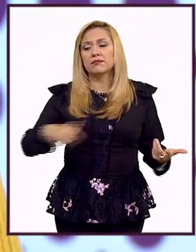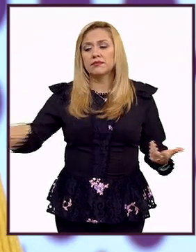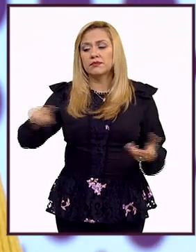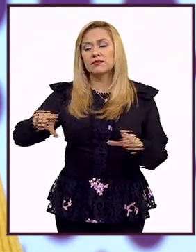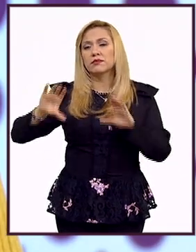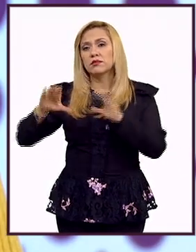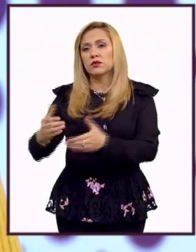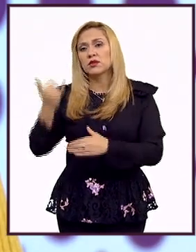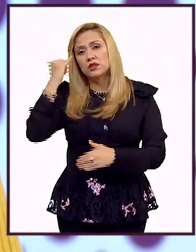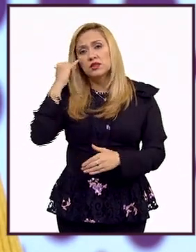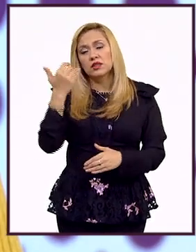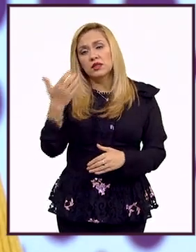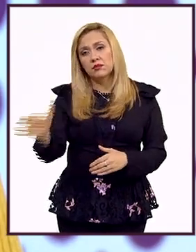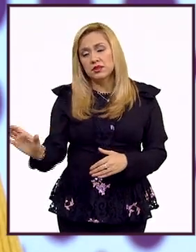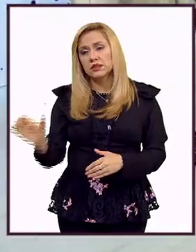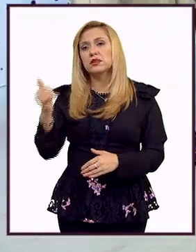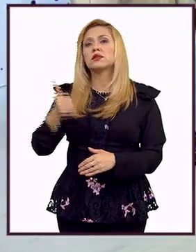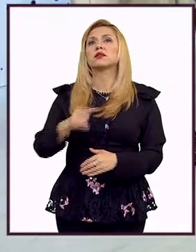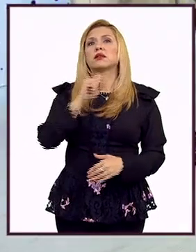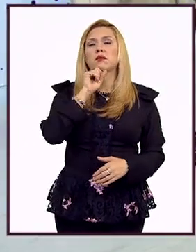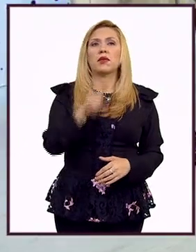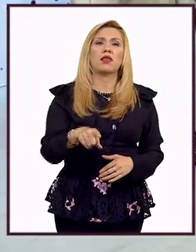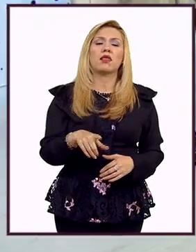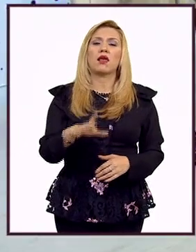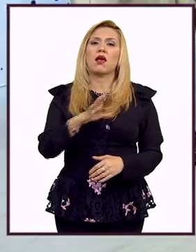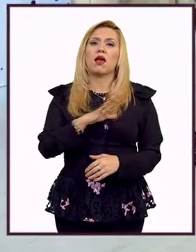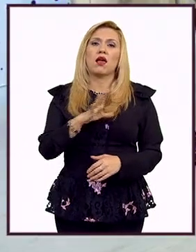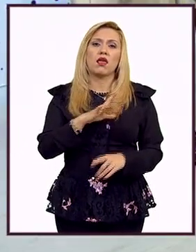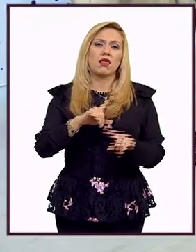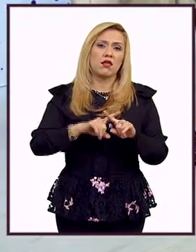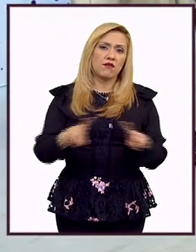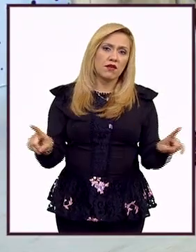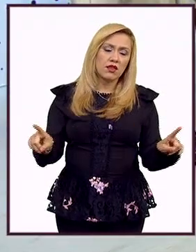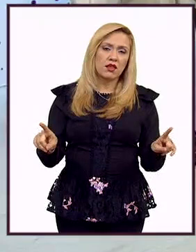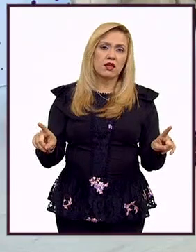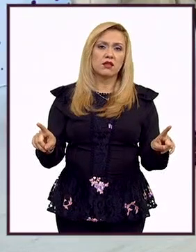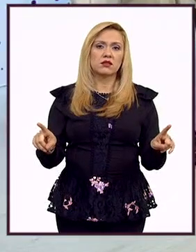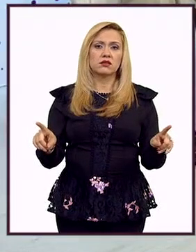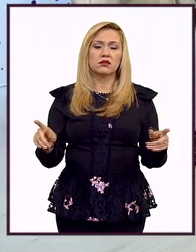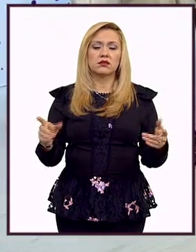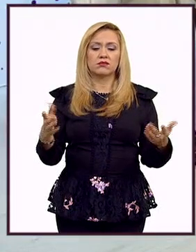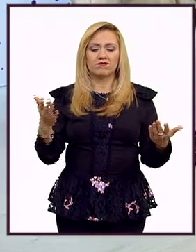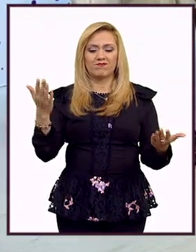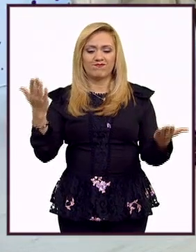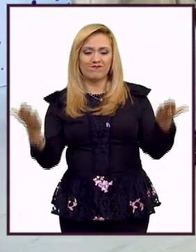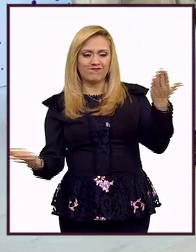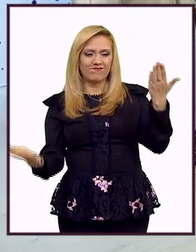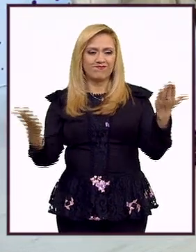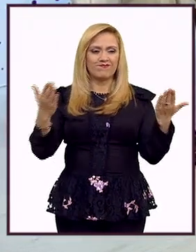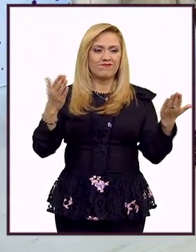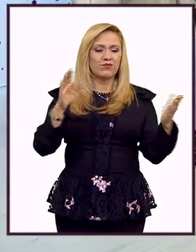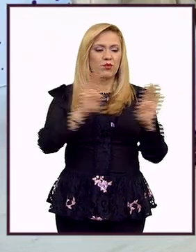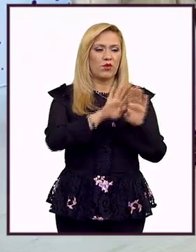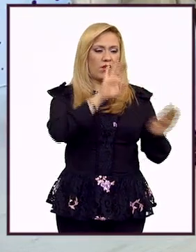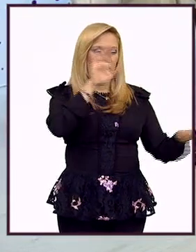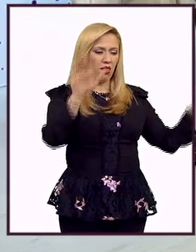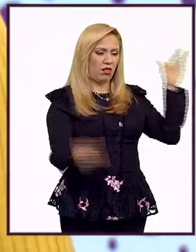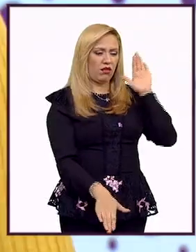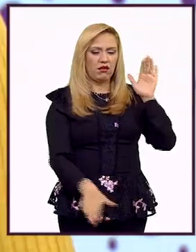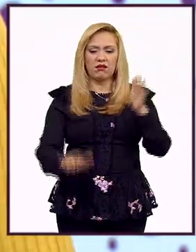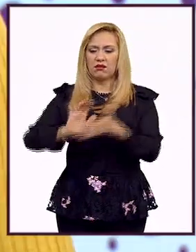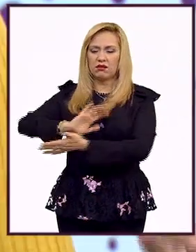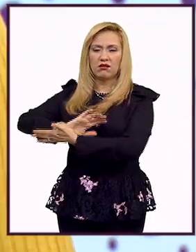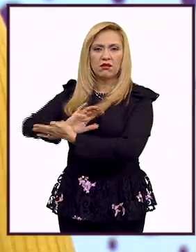comunidades campesinas y que, bueno, también hay distintas capas de desigualdad y de discriminación que pasan no